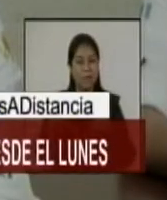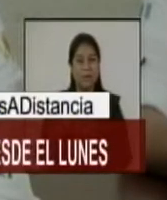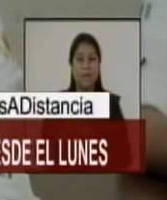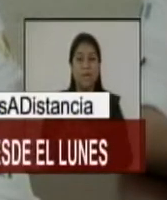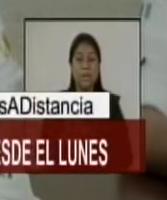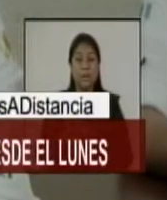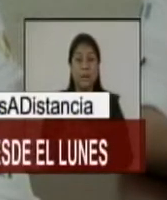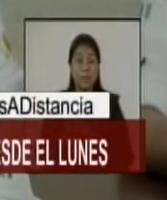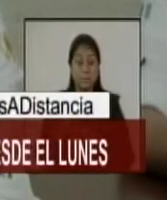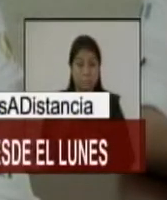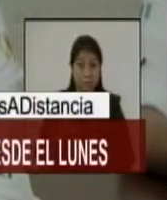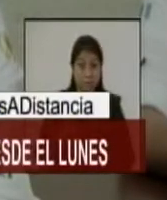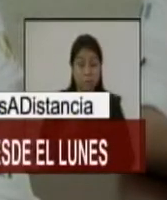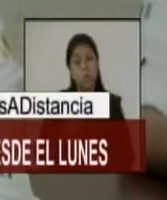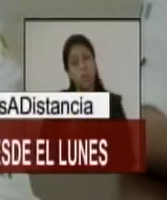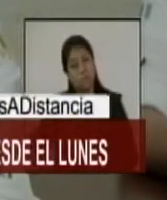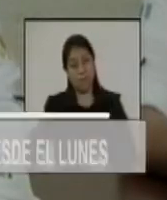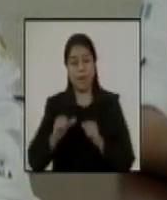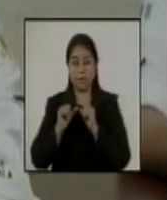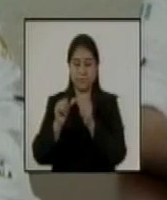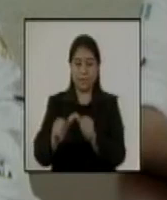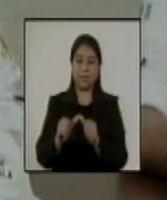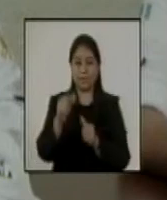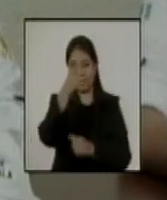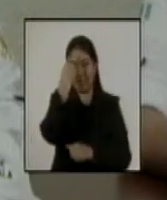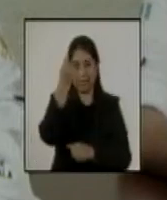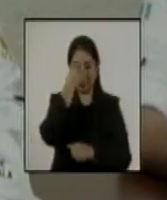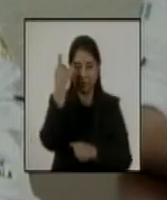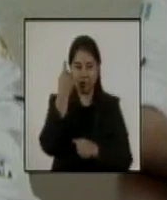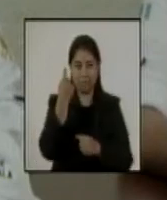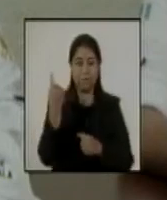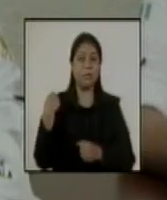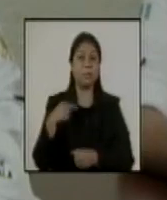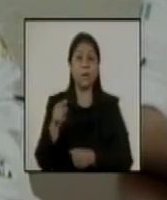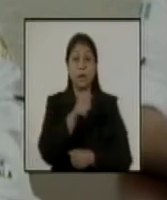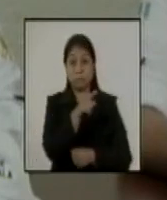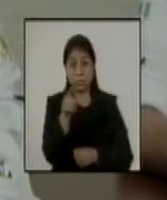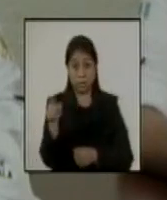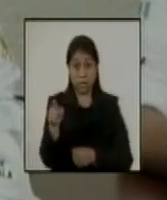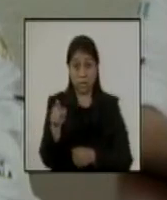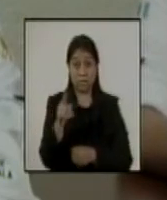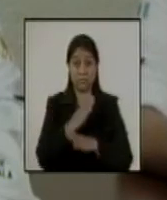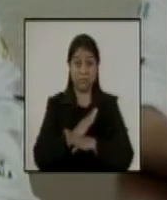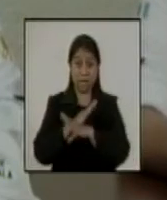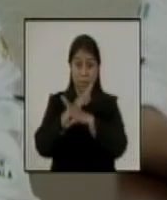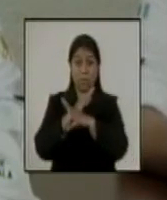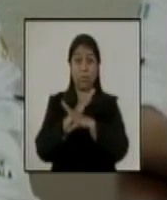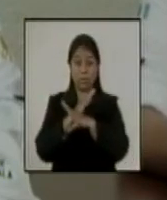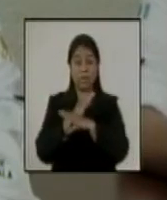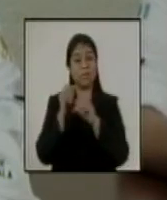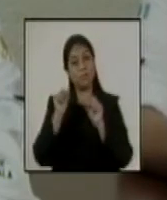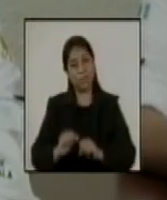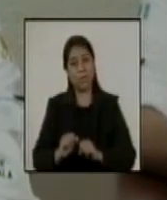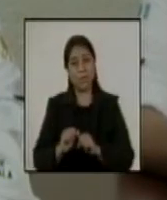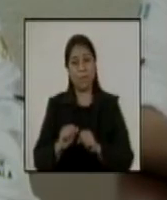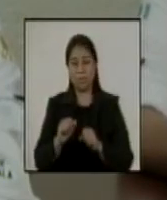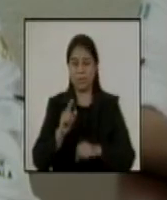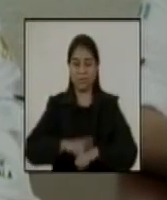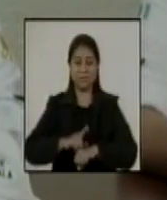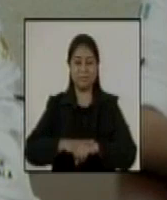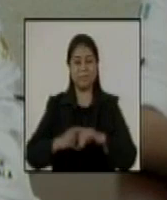Mientras tanto, el gobierno seguirá trabajando para que ustedes estén seguros y podamos salir cuanto